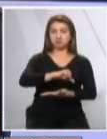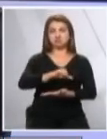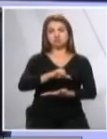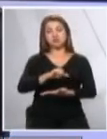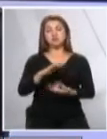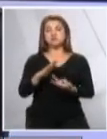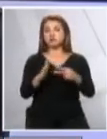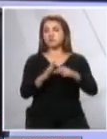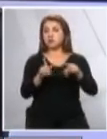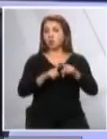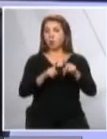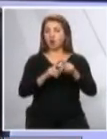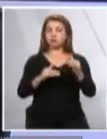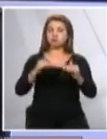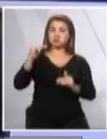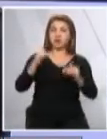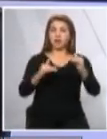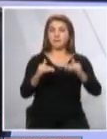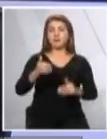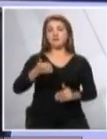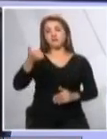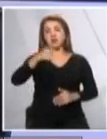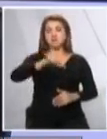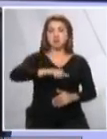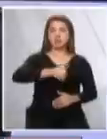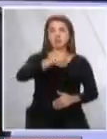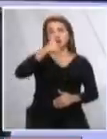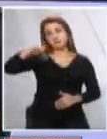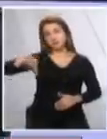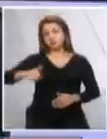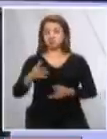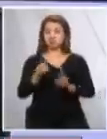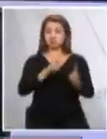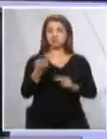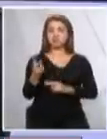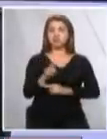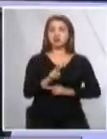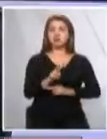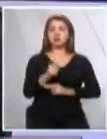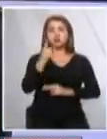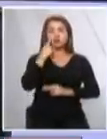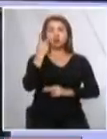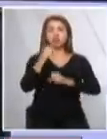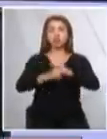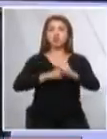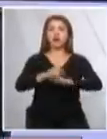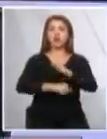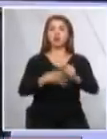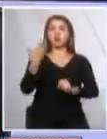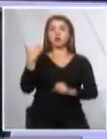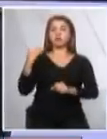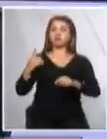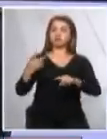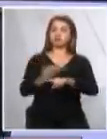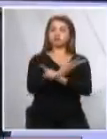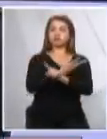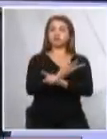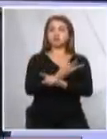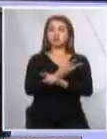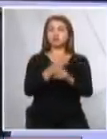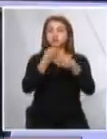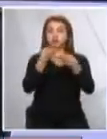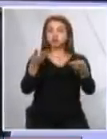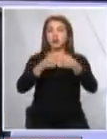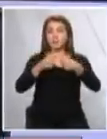mueve radicalmente siempre. El caso Watergate en Estados Unidos se conoció 2 años antes que fuera una crisis. Y se publicó en la prensa y no pasó